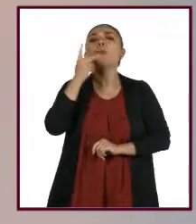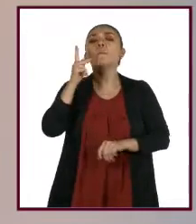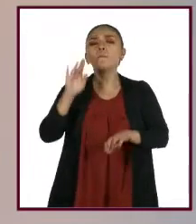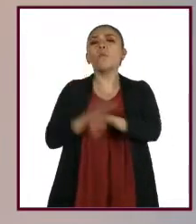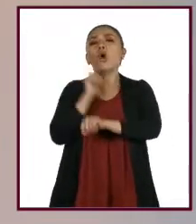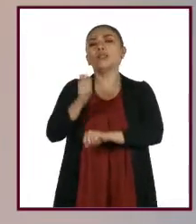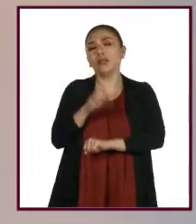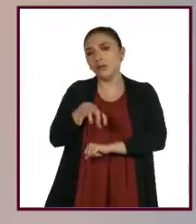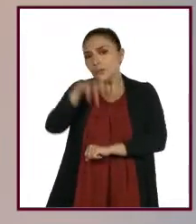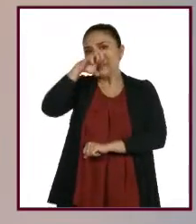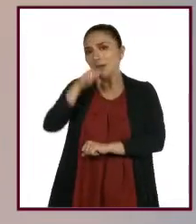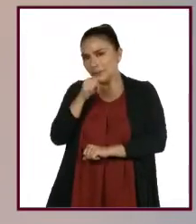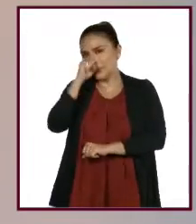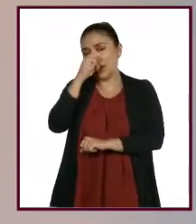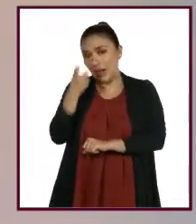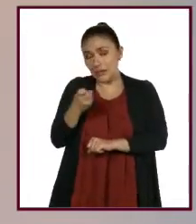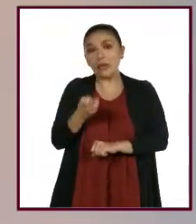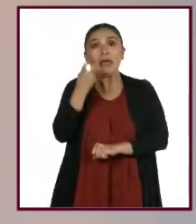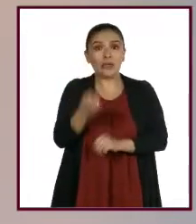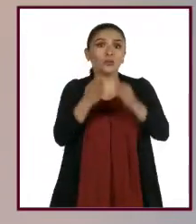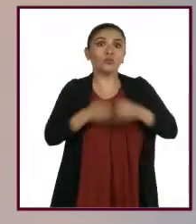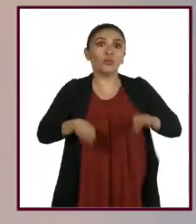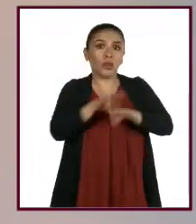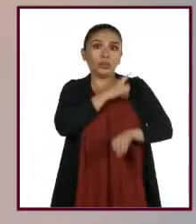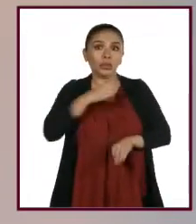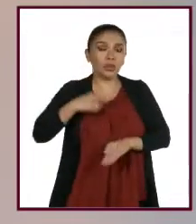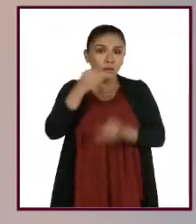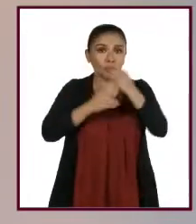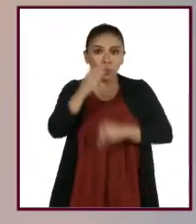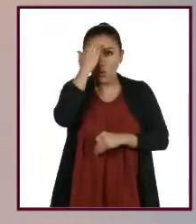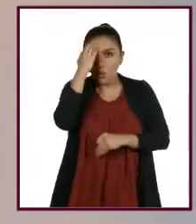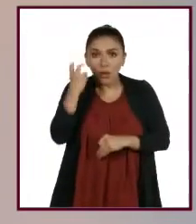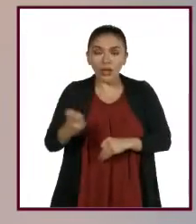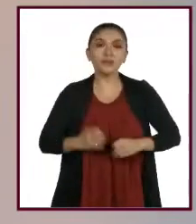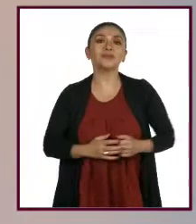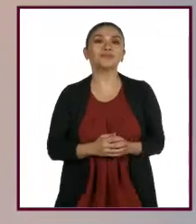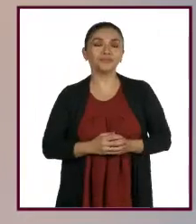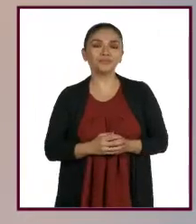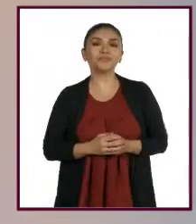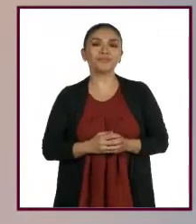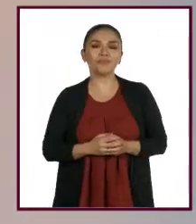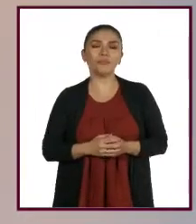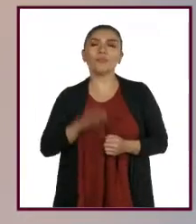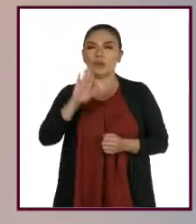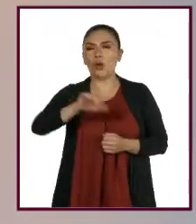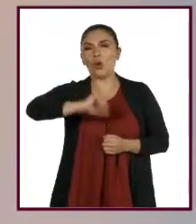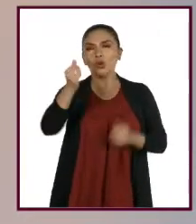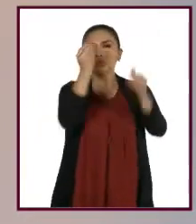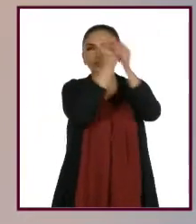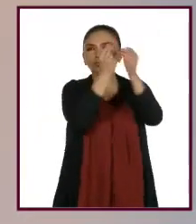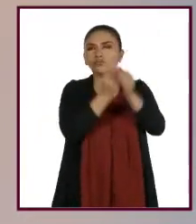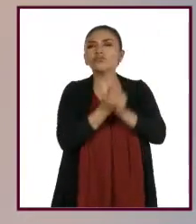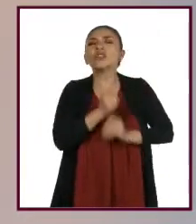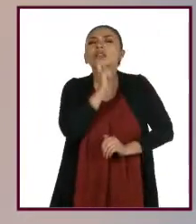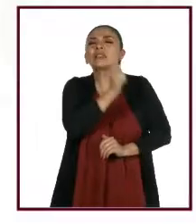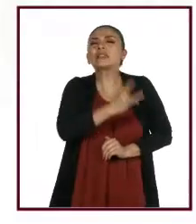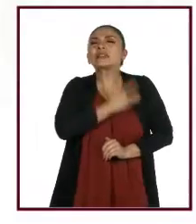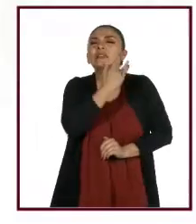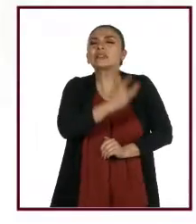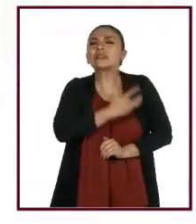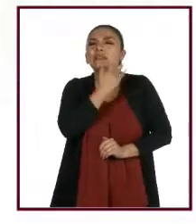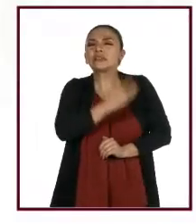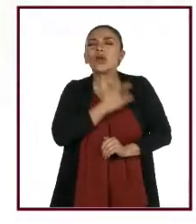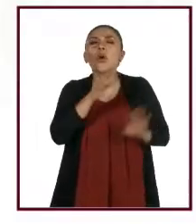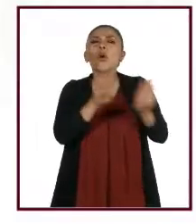Entonces, algo bastante relevante para tomar en cuenta. Vamos a clasificar este tipo de efectos a partir